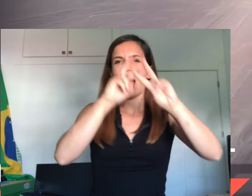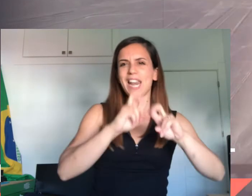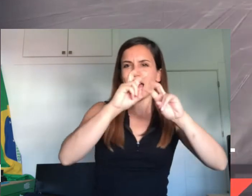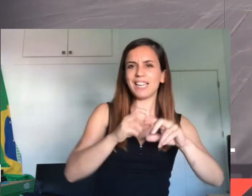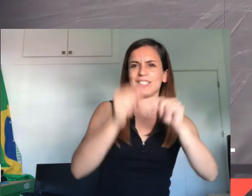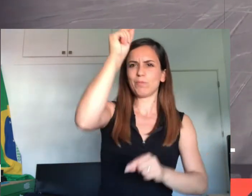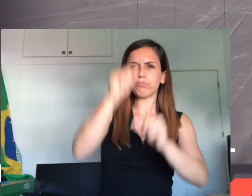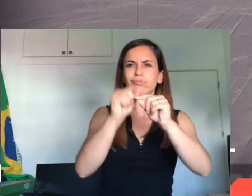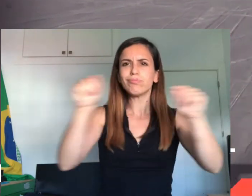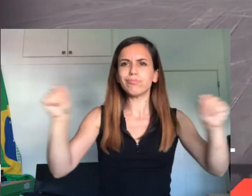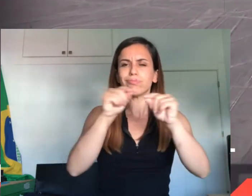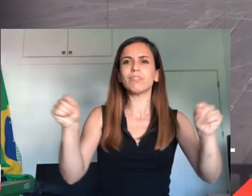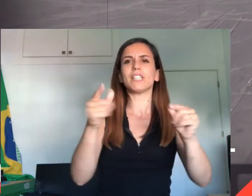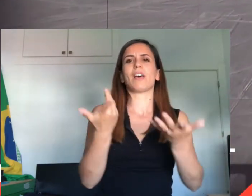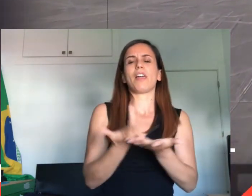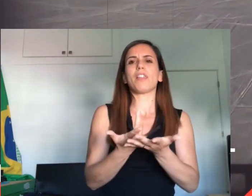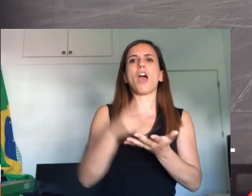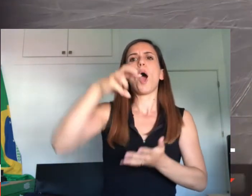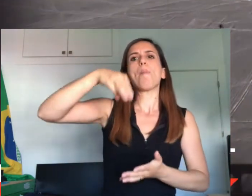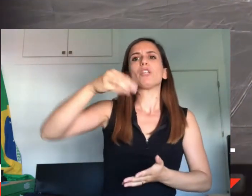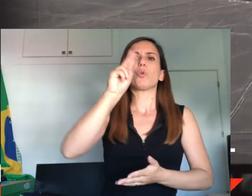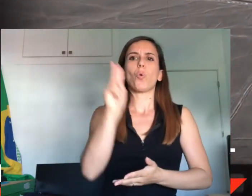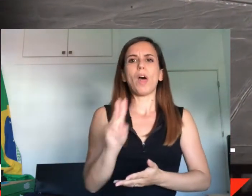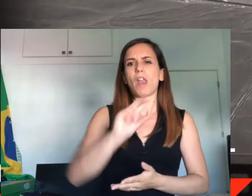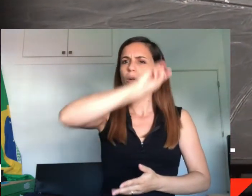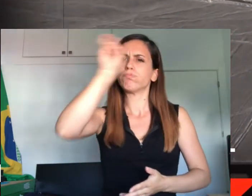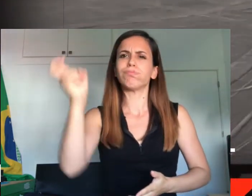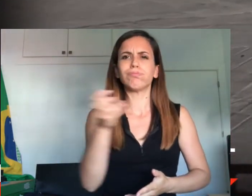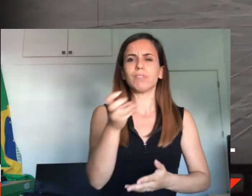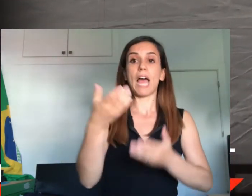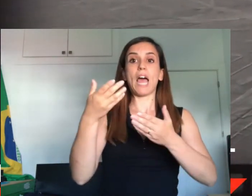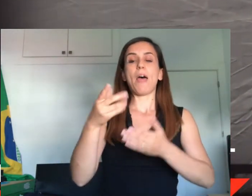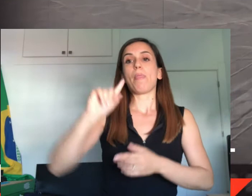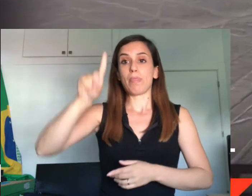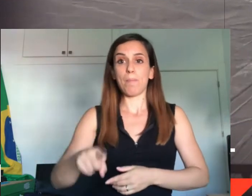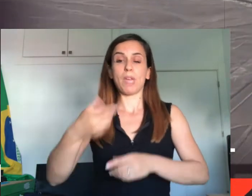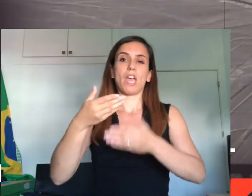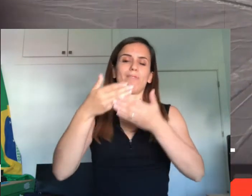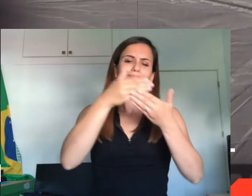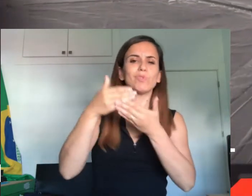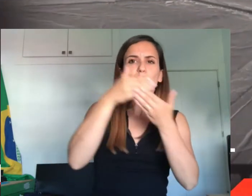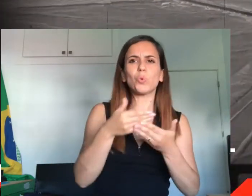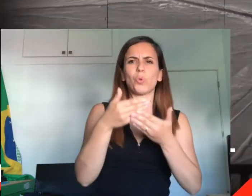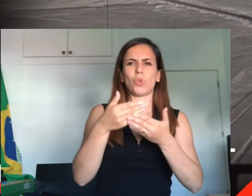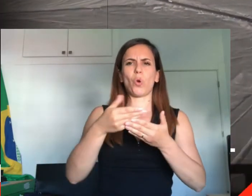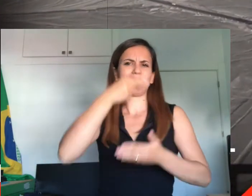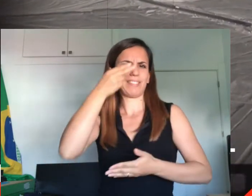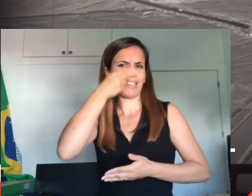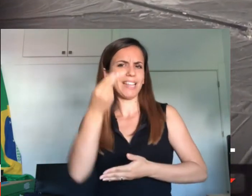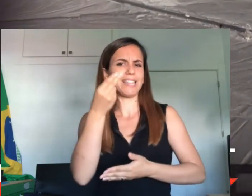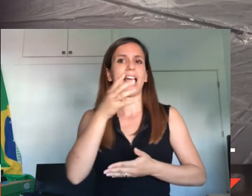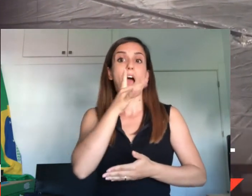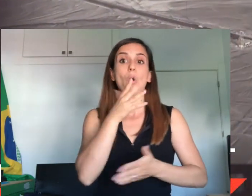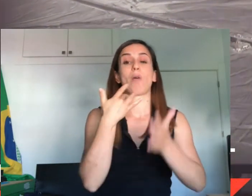de cúmulos. Aquí hay un estudio muy interesante que ahora comentaré, objetivos de nuestro trabajo,